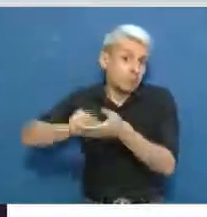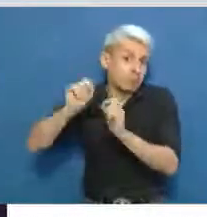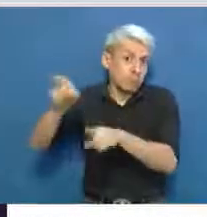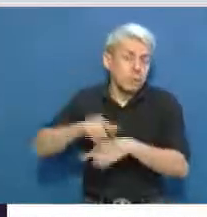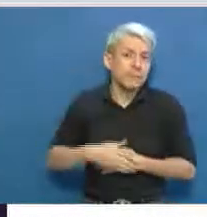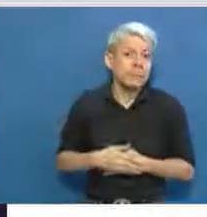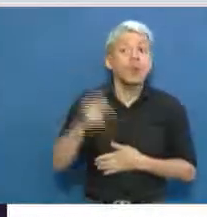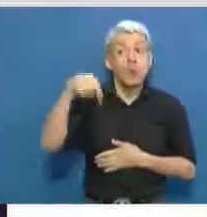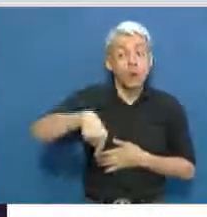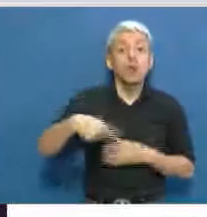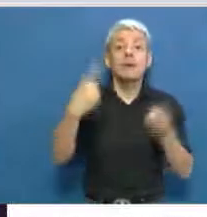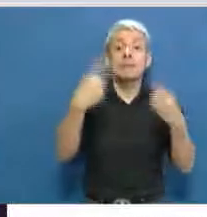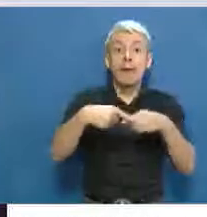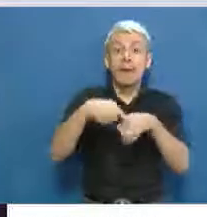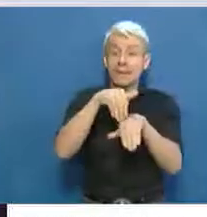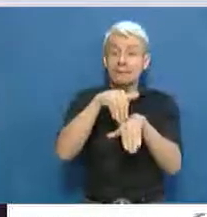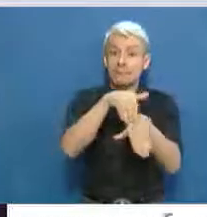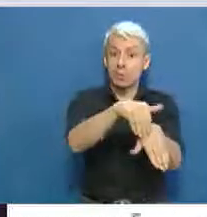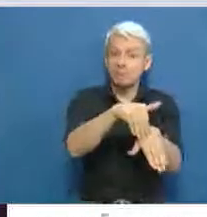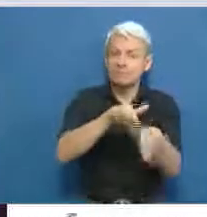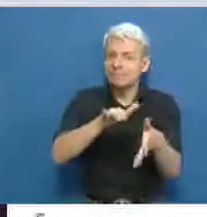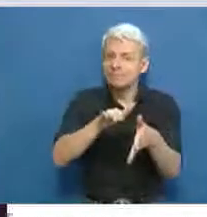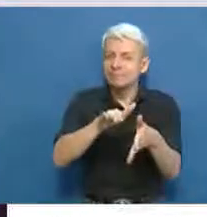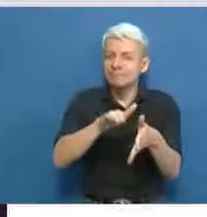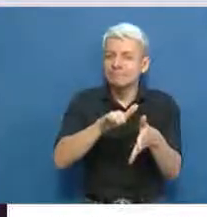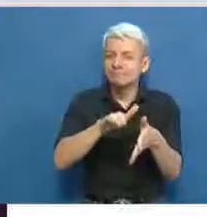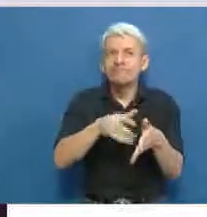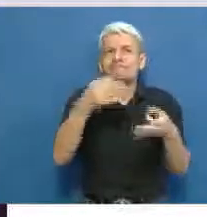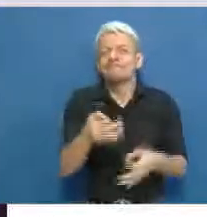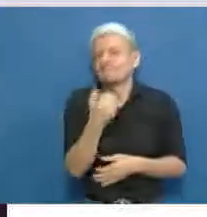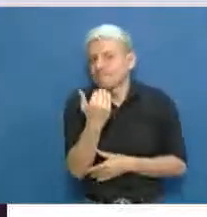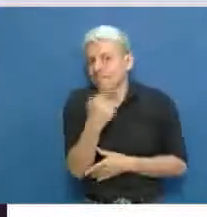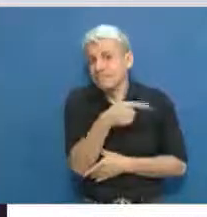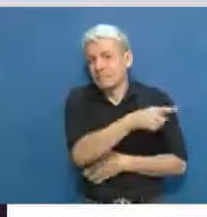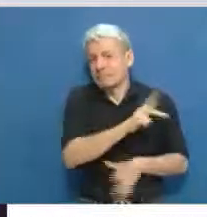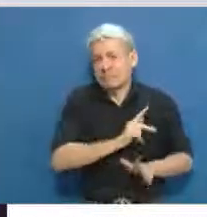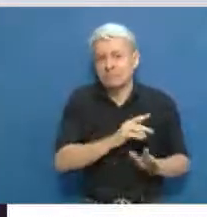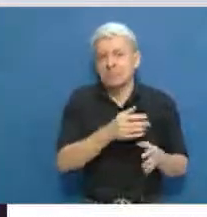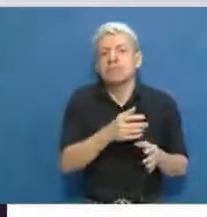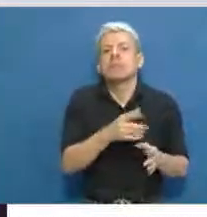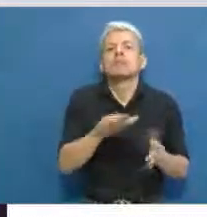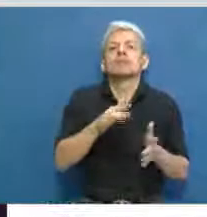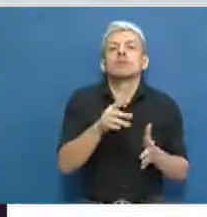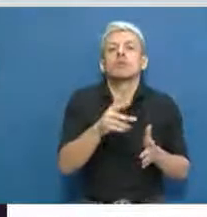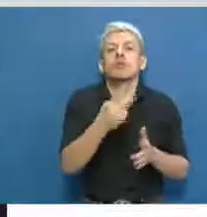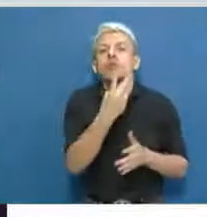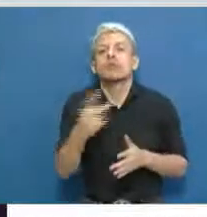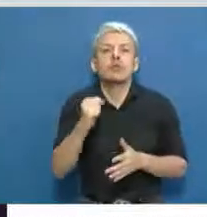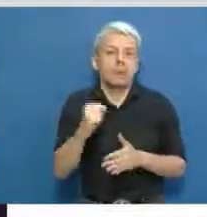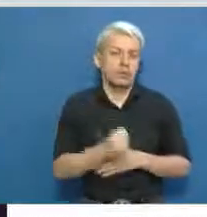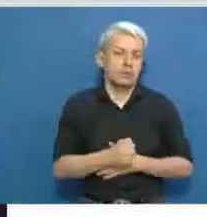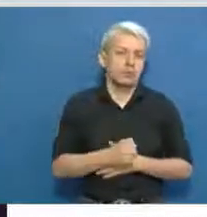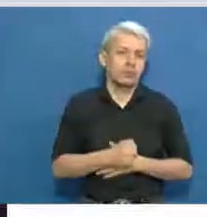el peaje para un colectivo, si no me equivoco, no tenían los datos precisos ellos allí a mano, pero está alrededor de 200 pesos. Para